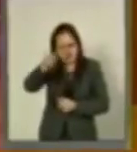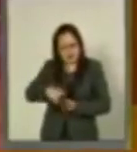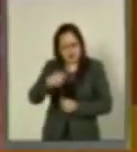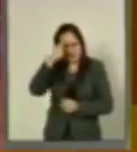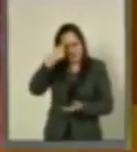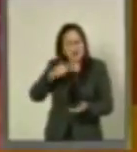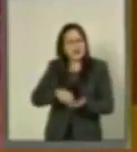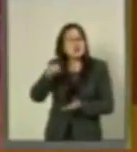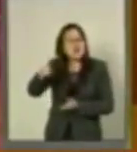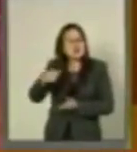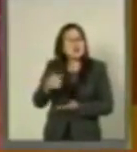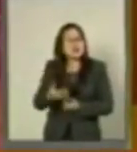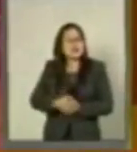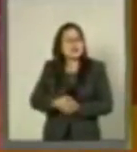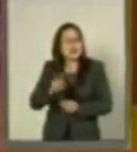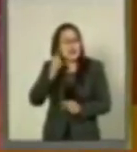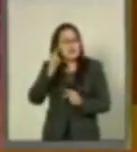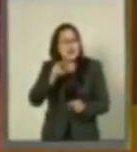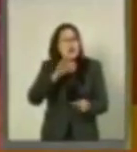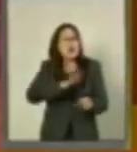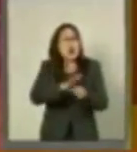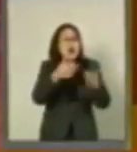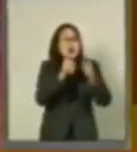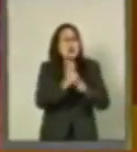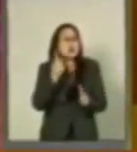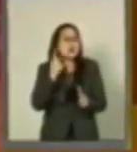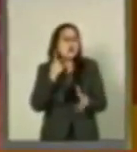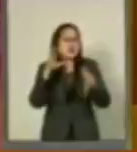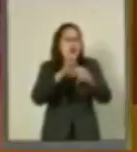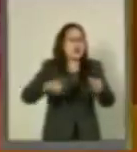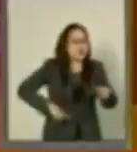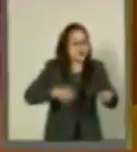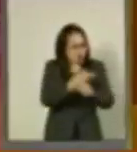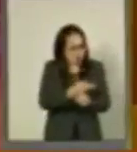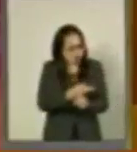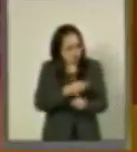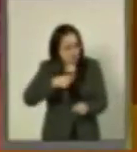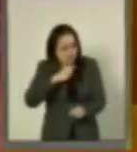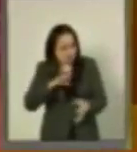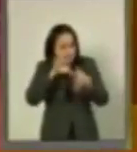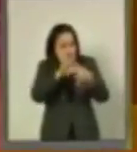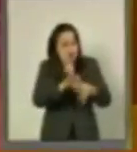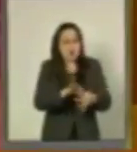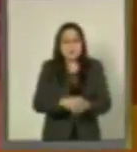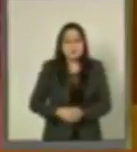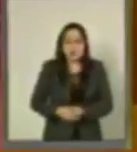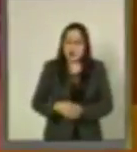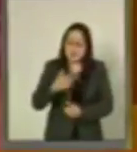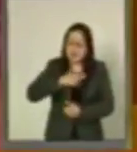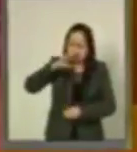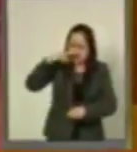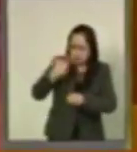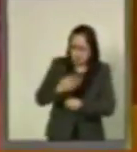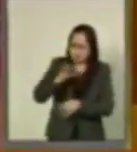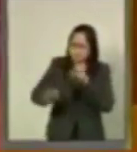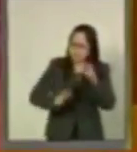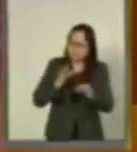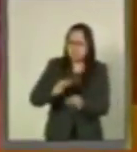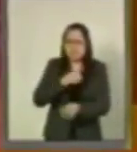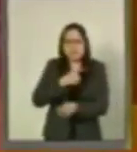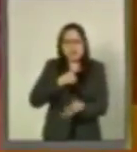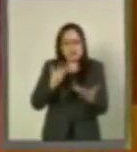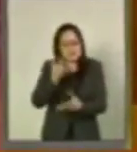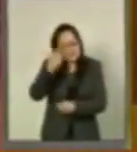estamos viendo el color de ese estado? Es una responsabilidad y la estamos asumiendo como es, como debe de ser, para